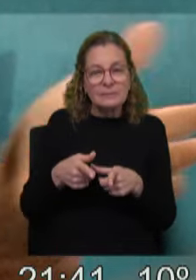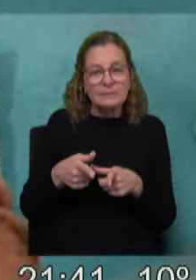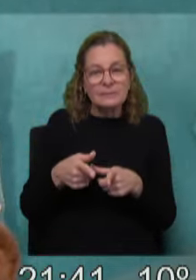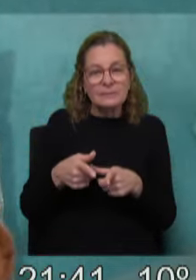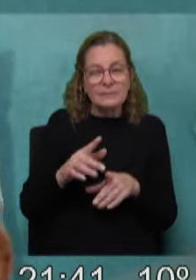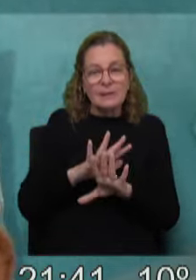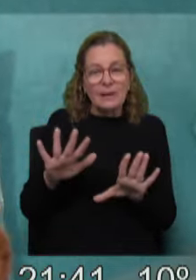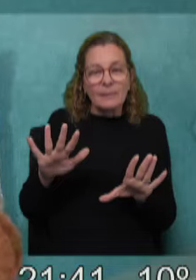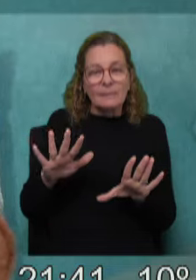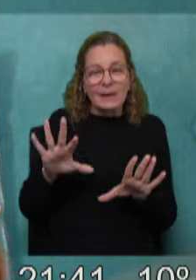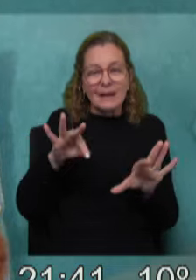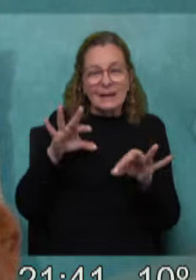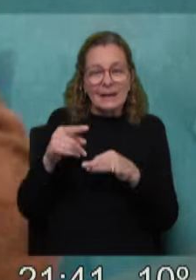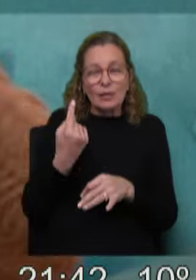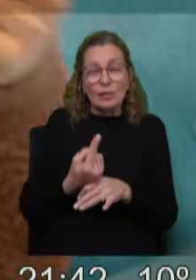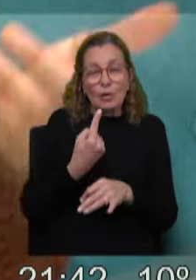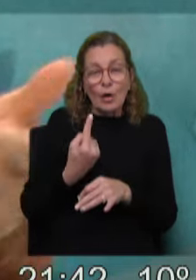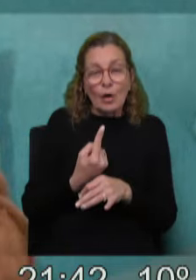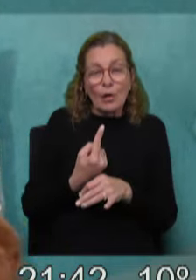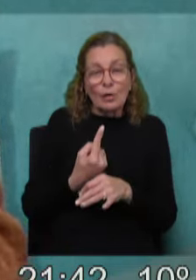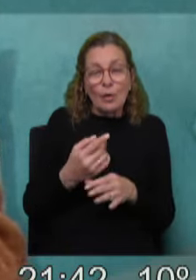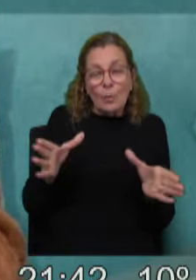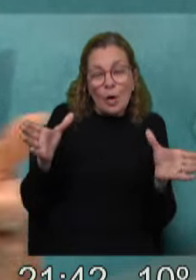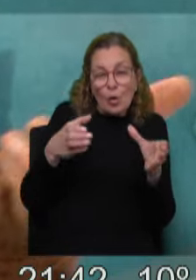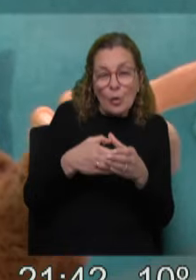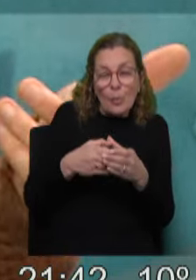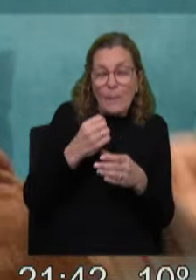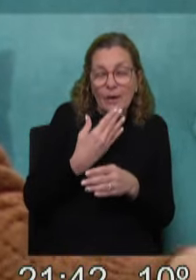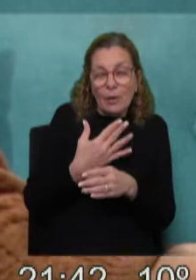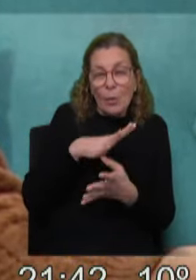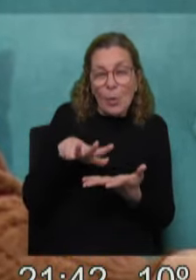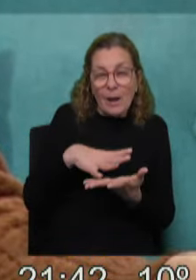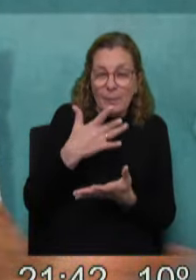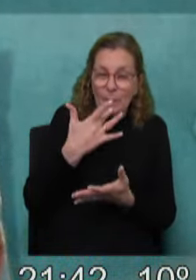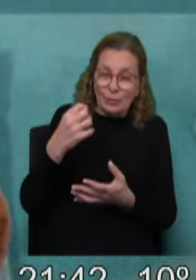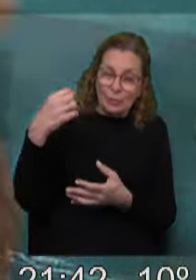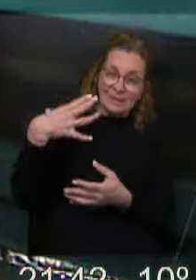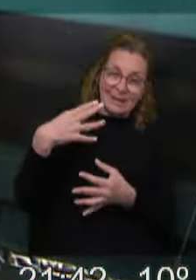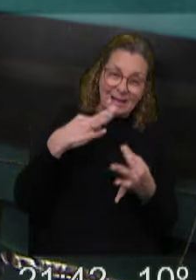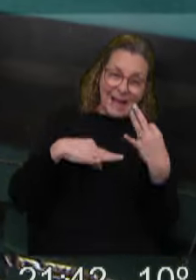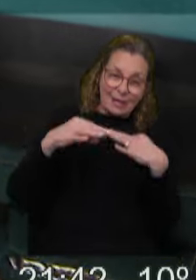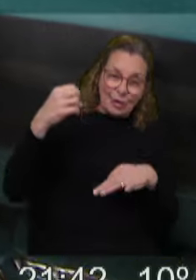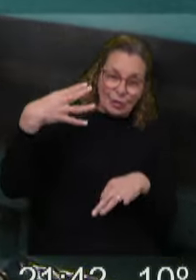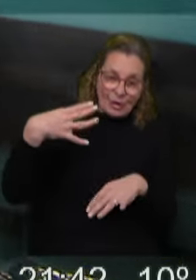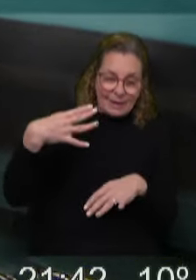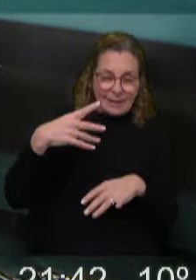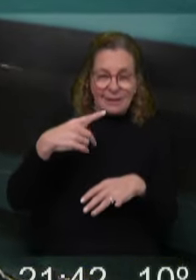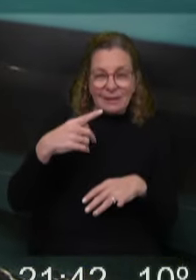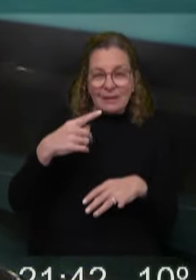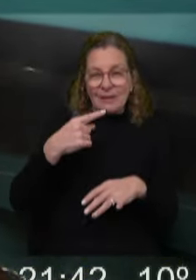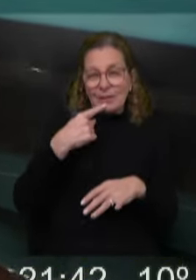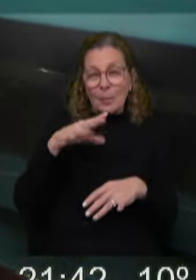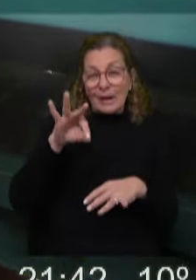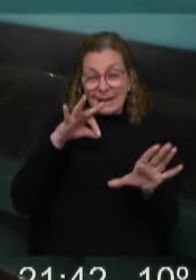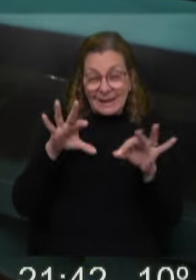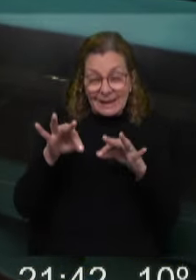Y ta, en vez de elegir tocar solo, de elegir tocar con la banda, un lugar tan divino como es el Solís, tan emocionante, lo podés